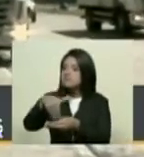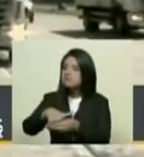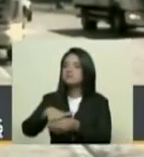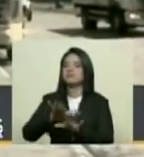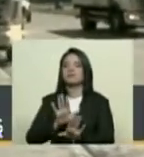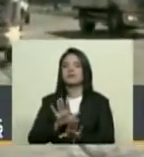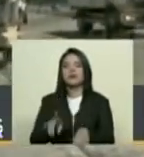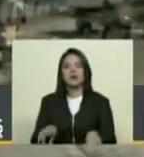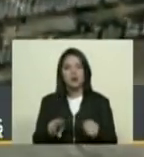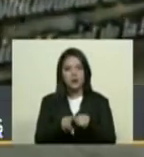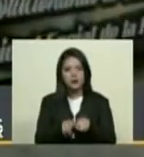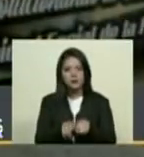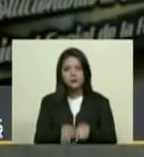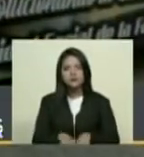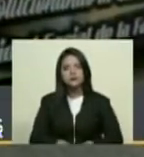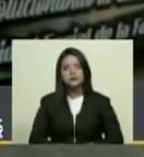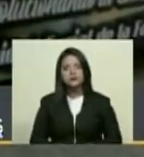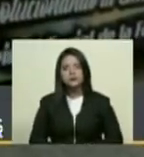como